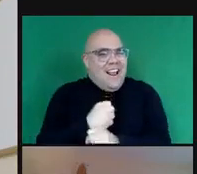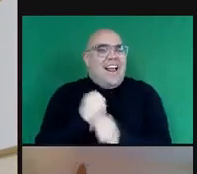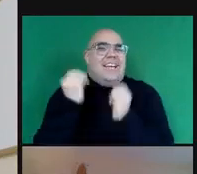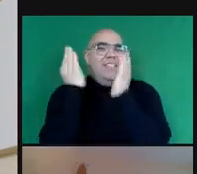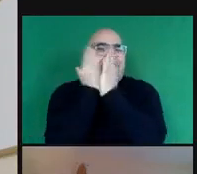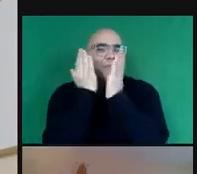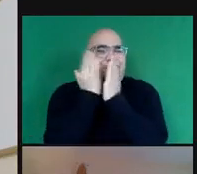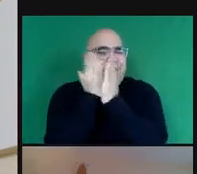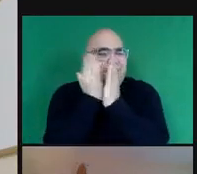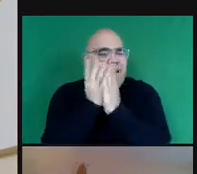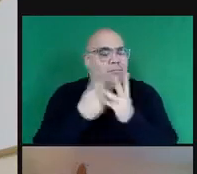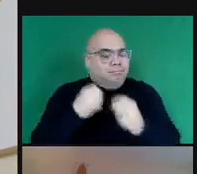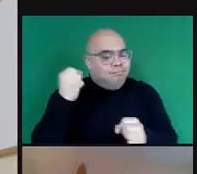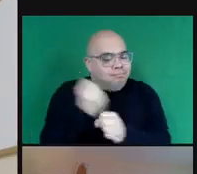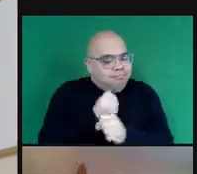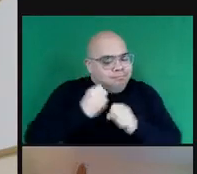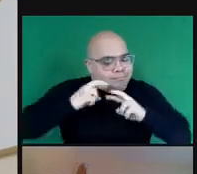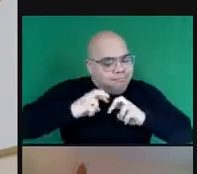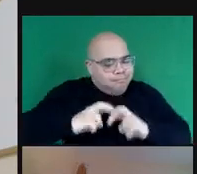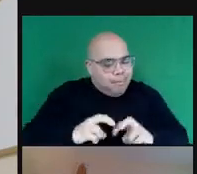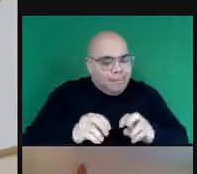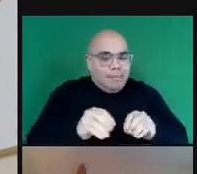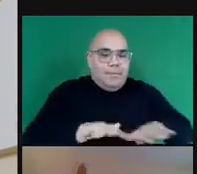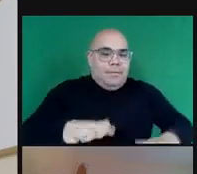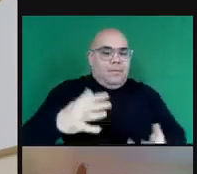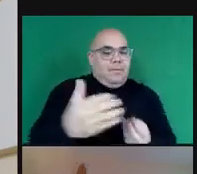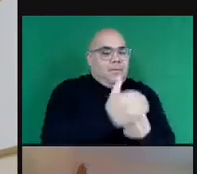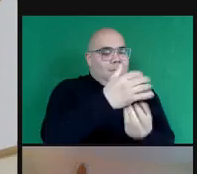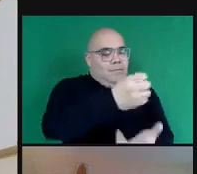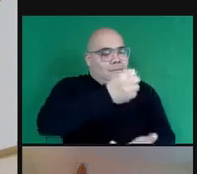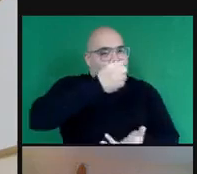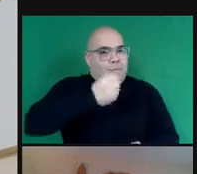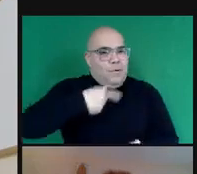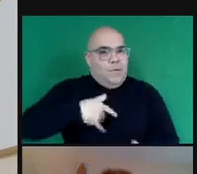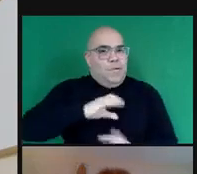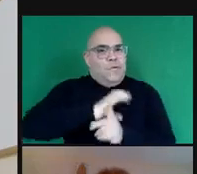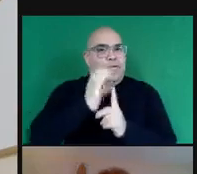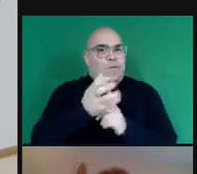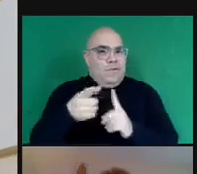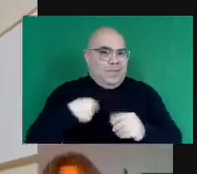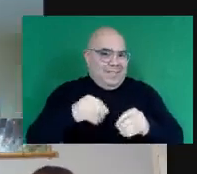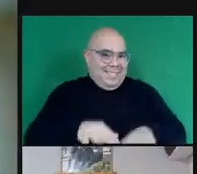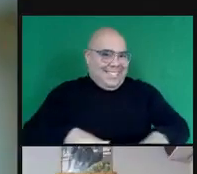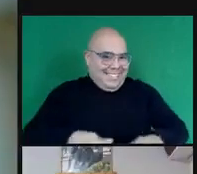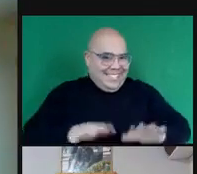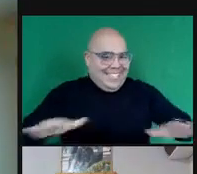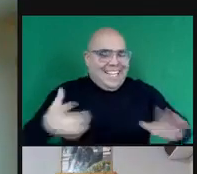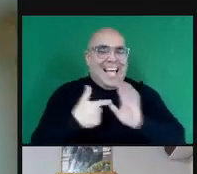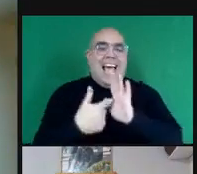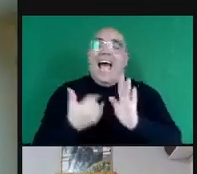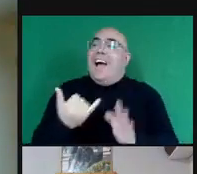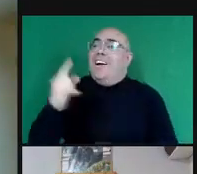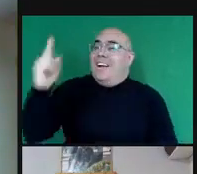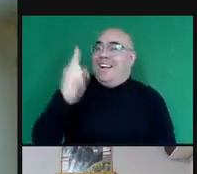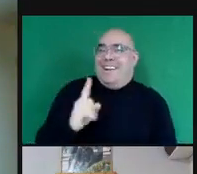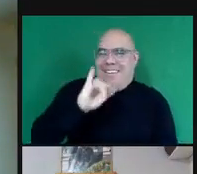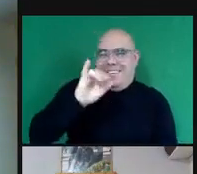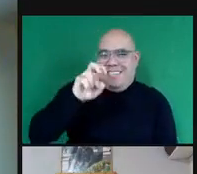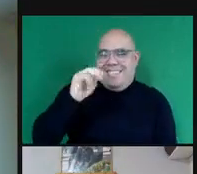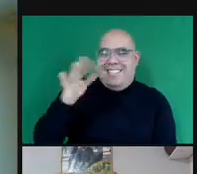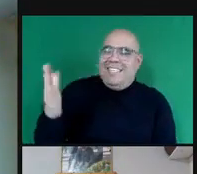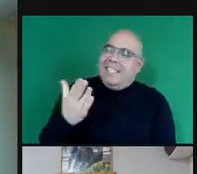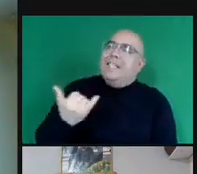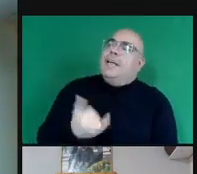la conservación del patrimonio cultural inmueble. En este sentido, Juanita, pues te doy la bienvenida y te realizo